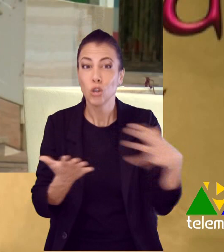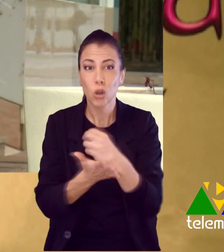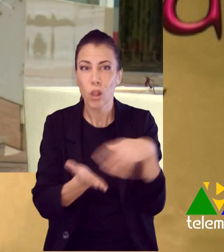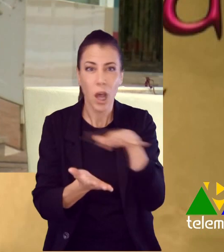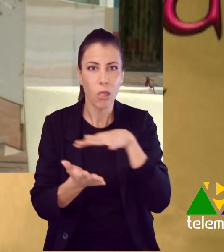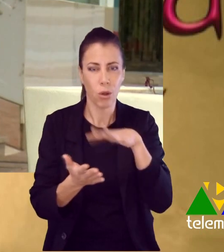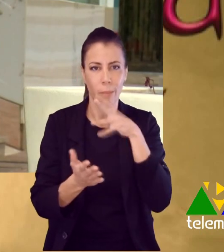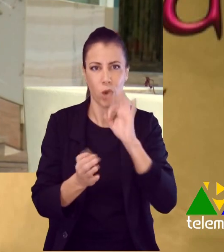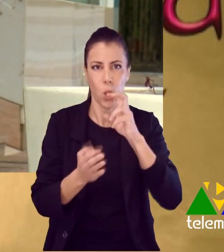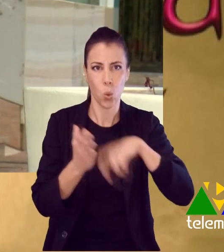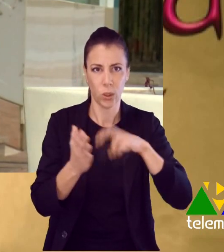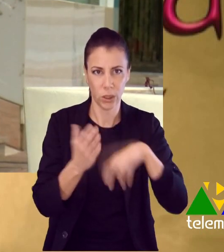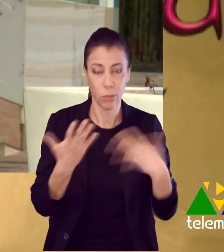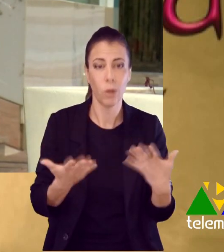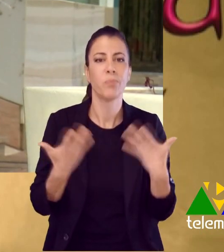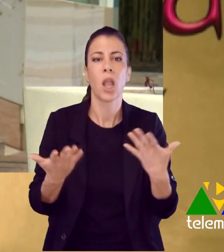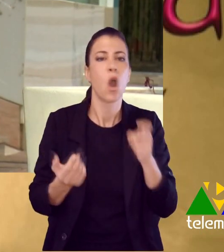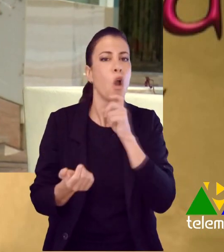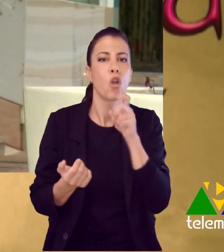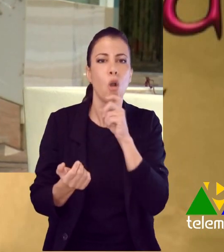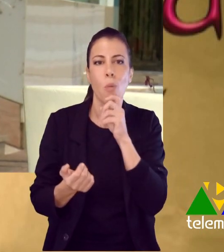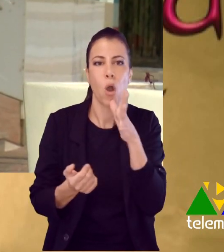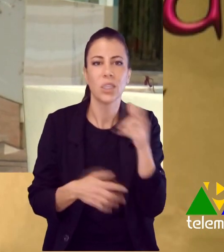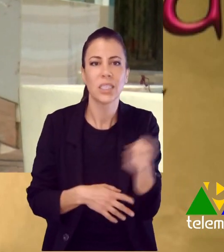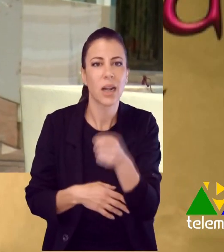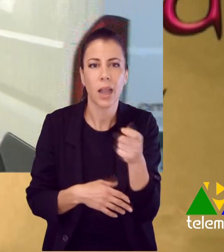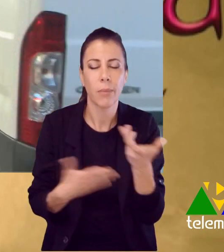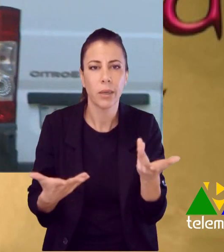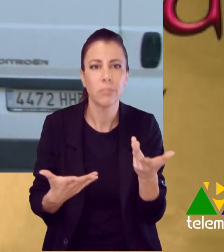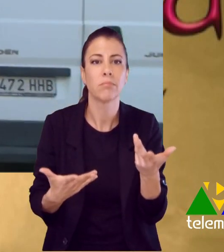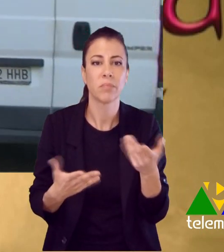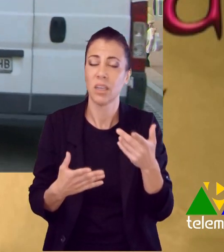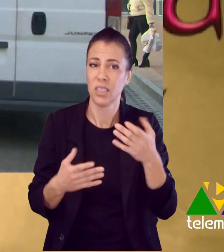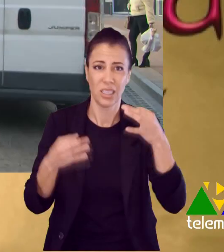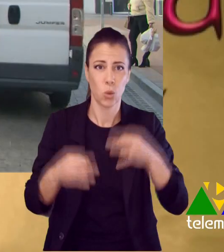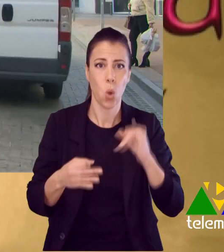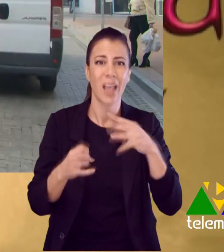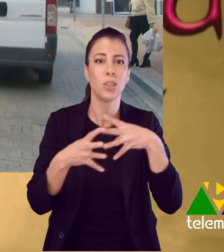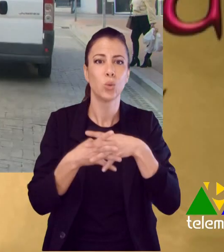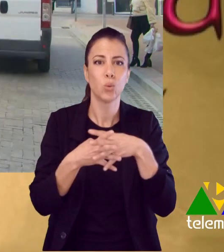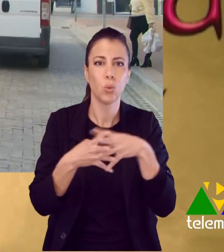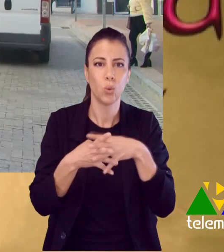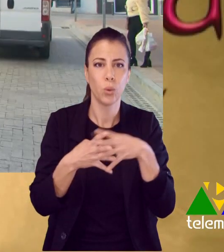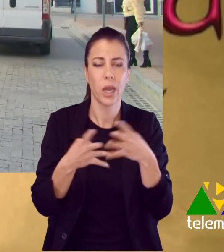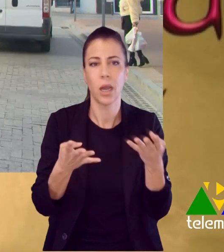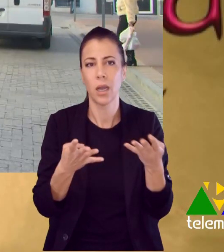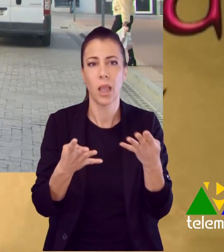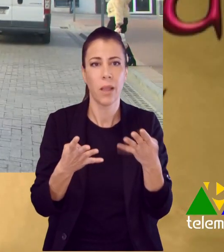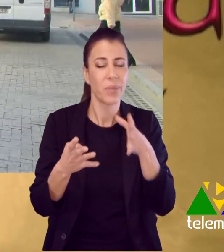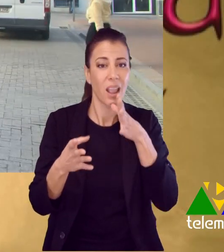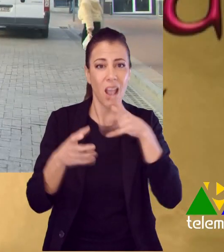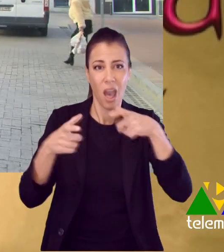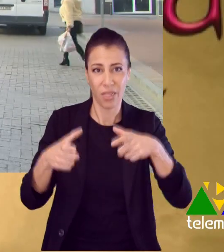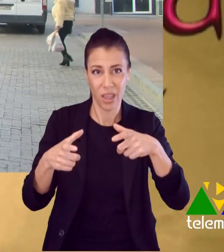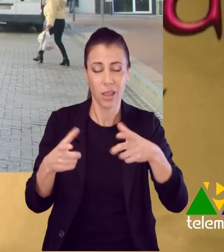tierra de cultivo. ¿Con qué se regaba? Es decir, debe haber alguna estructura de acequia